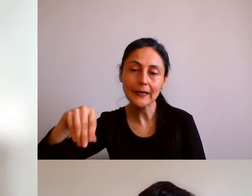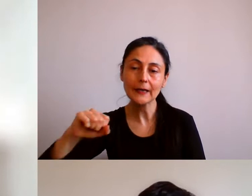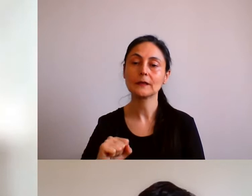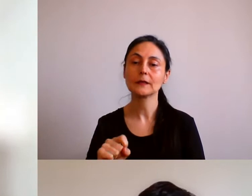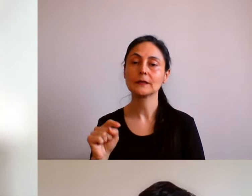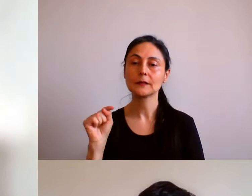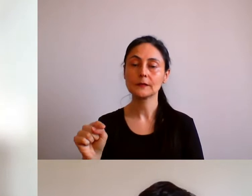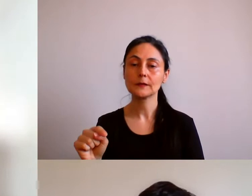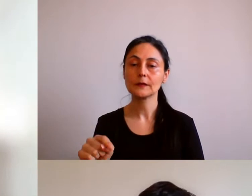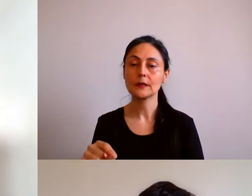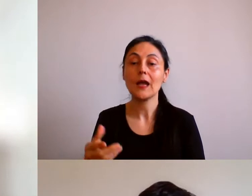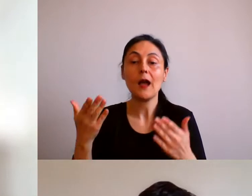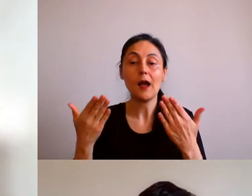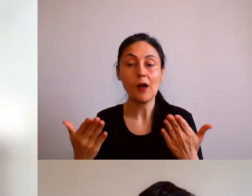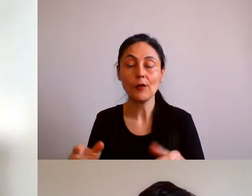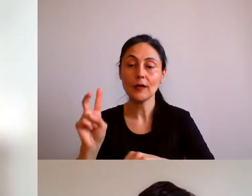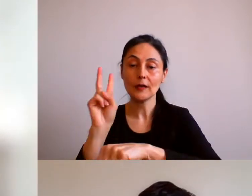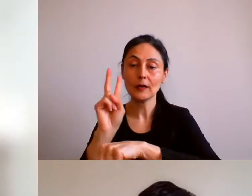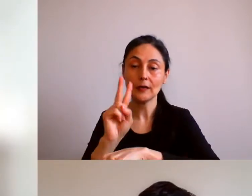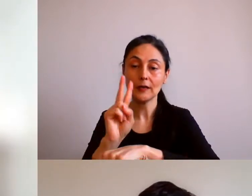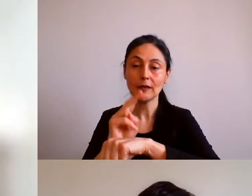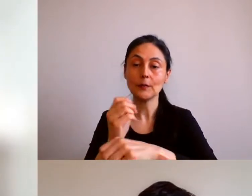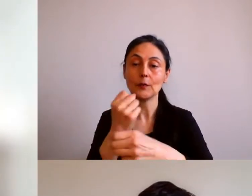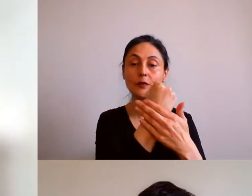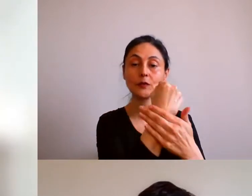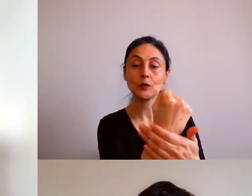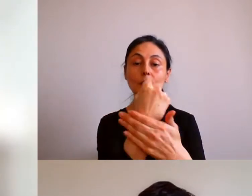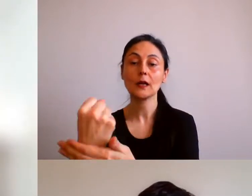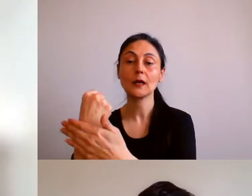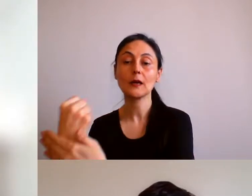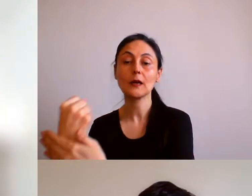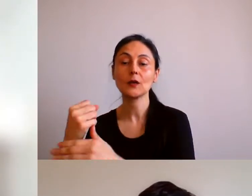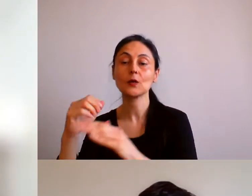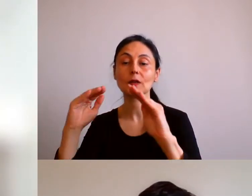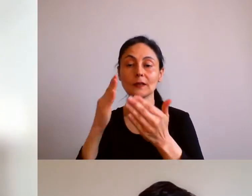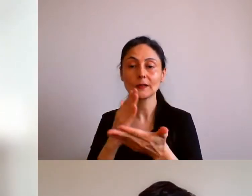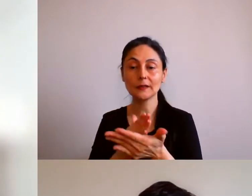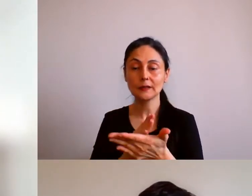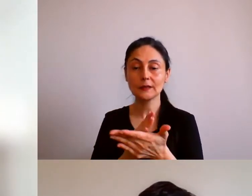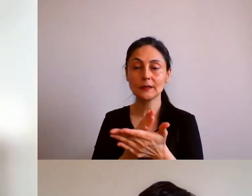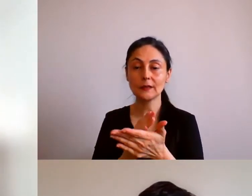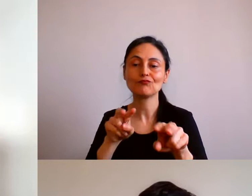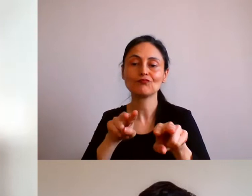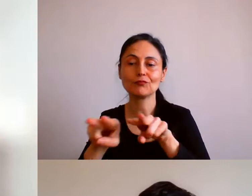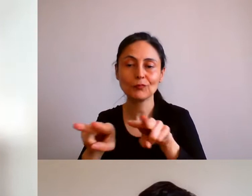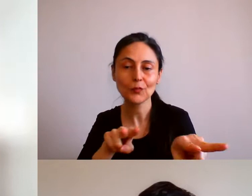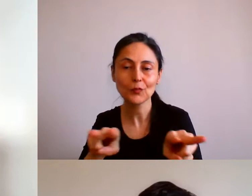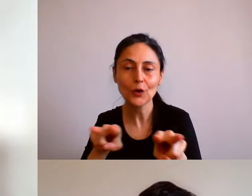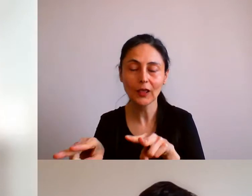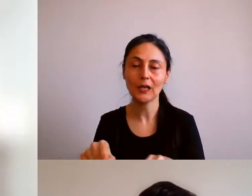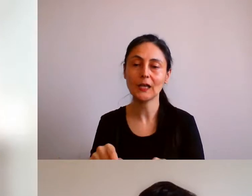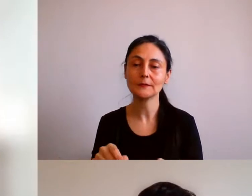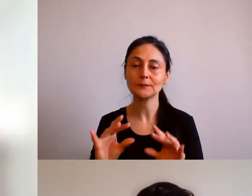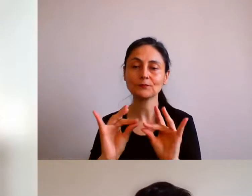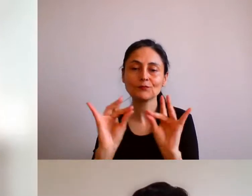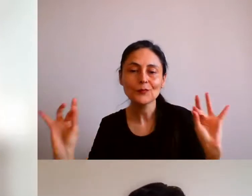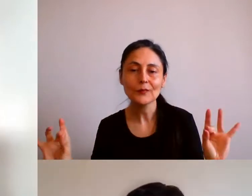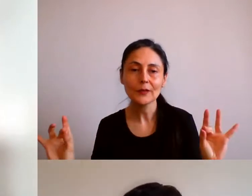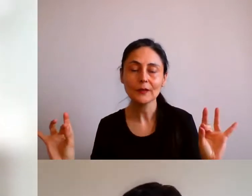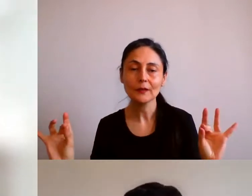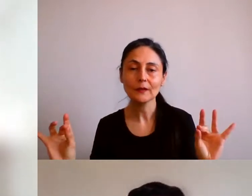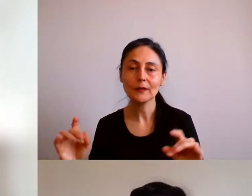profesor asistente de nuestra facultad y coordina además una de las especialidades en